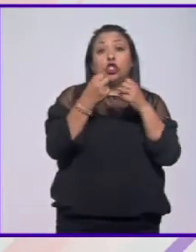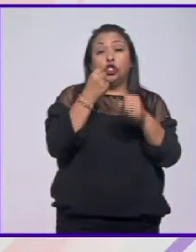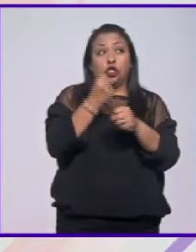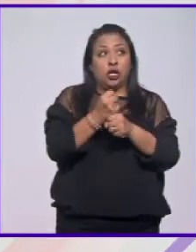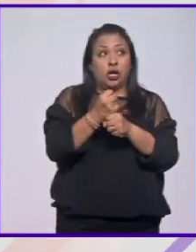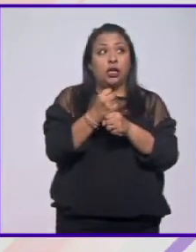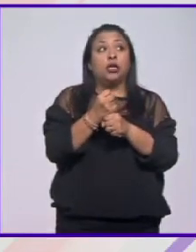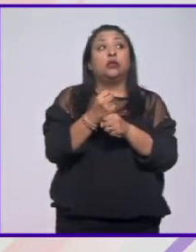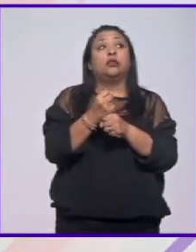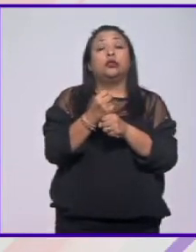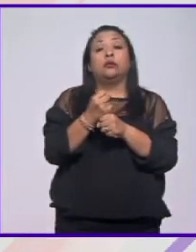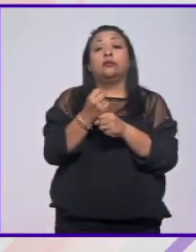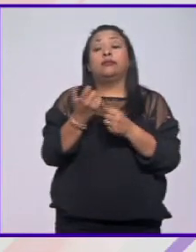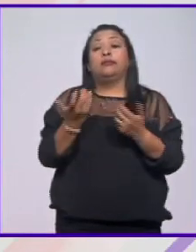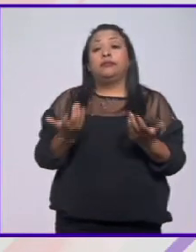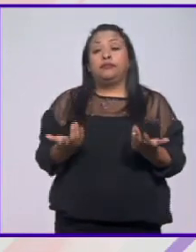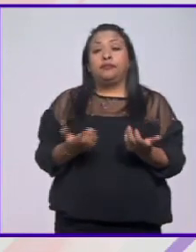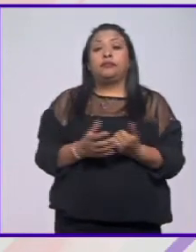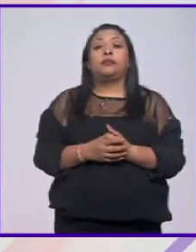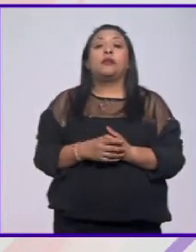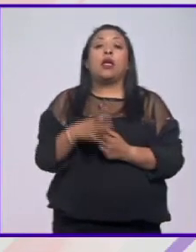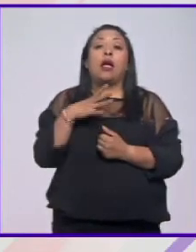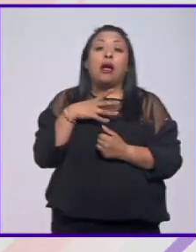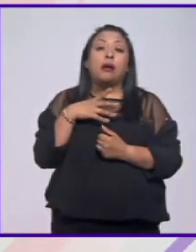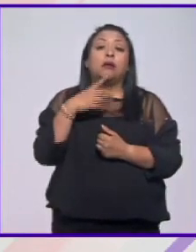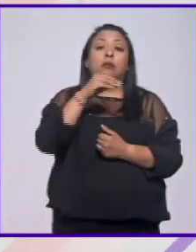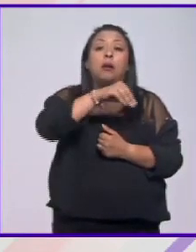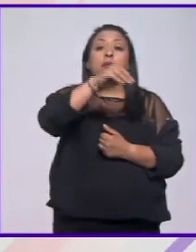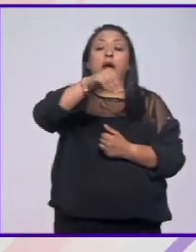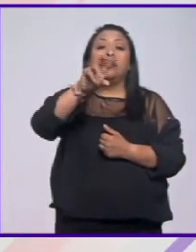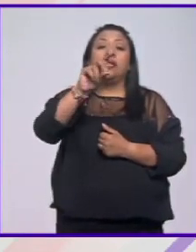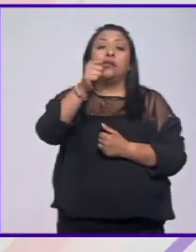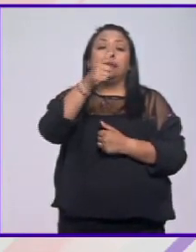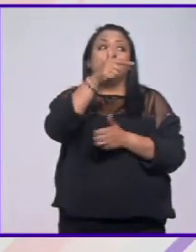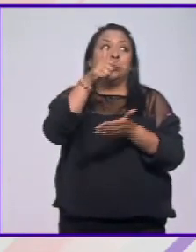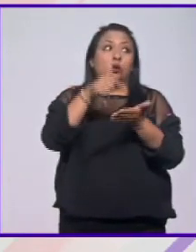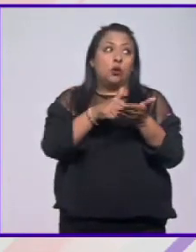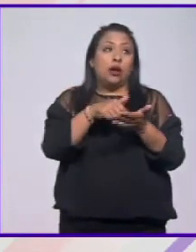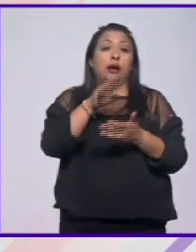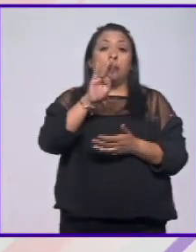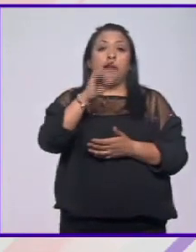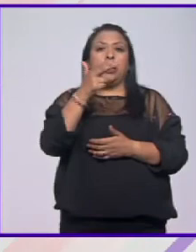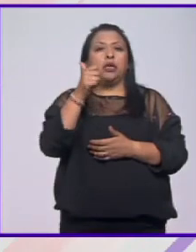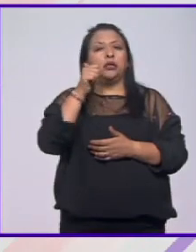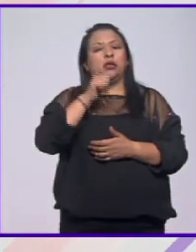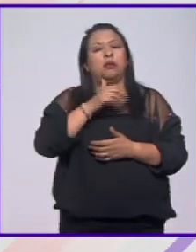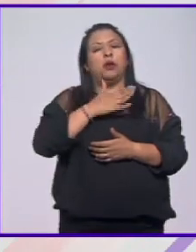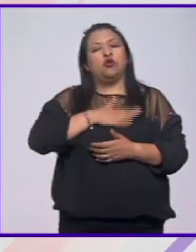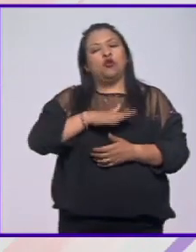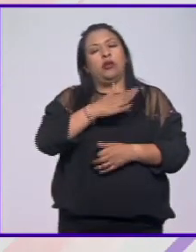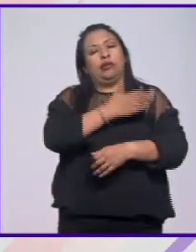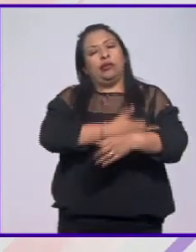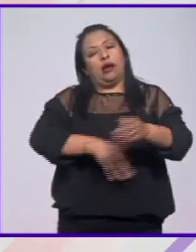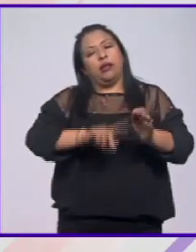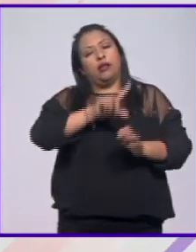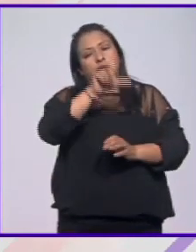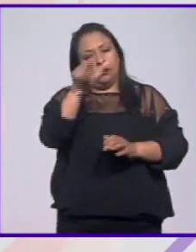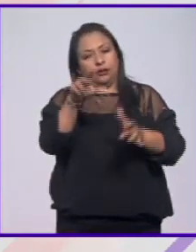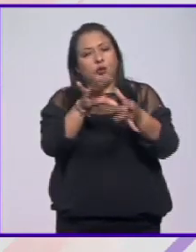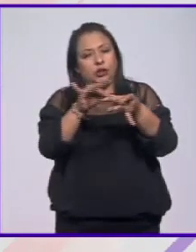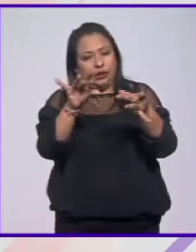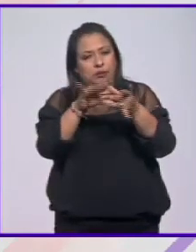2 años, en el cual va a recorrer 36 lugares. A Bach siempre le ha llegado la justicia tarde, ya les platicaremos de